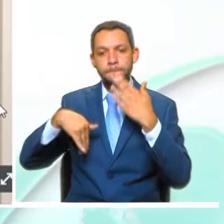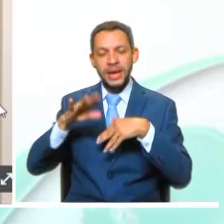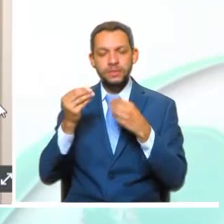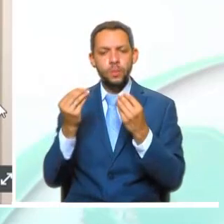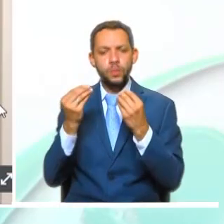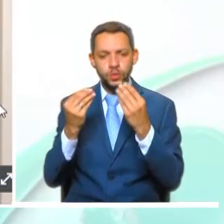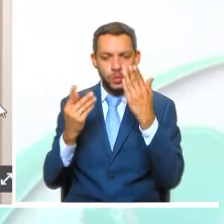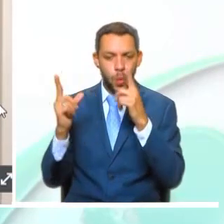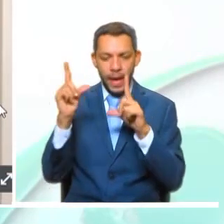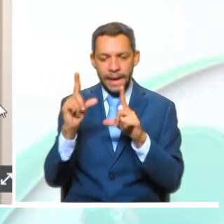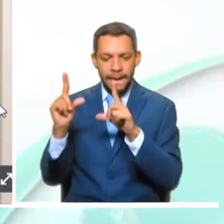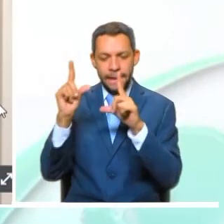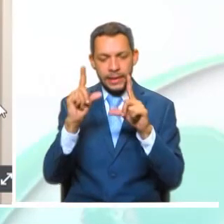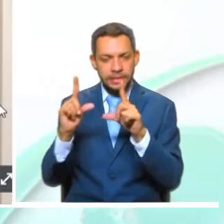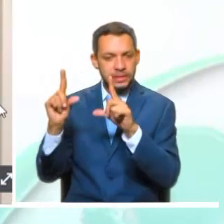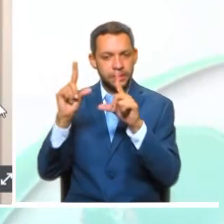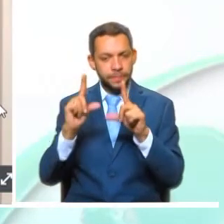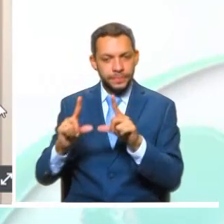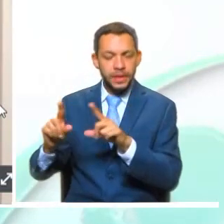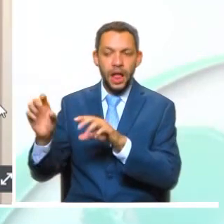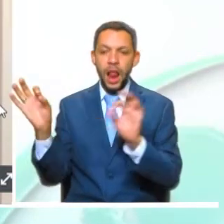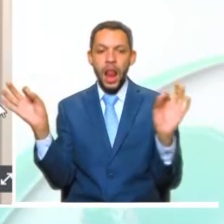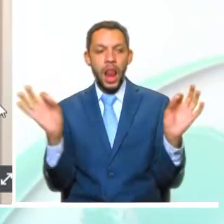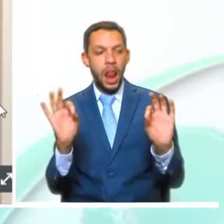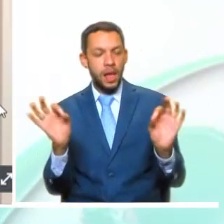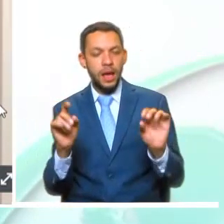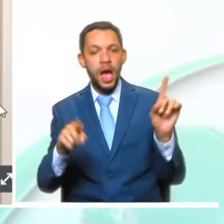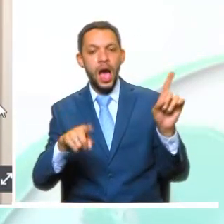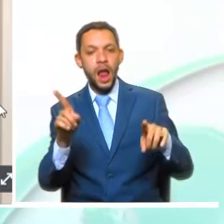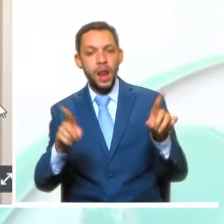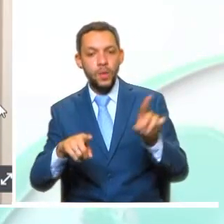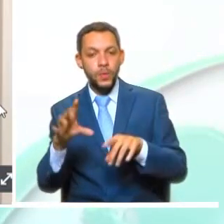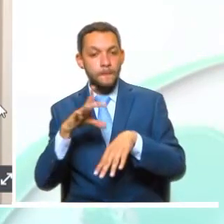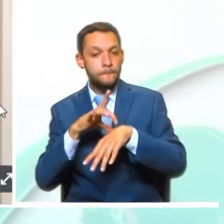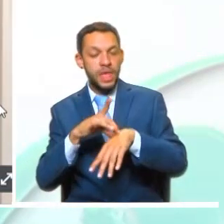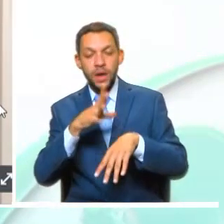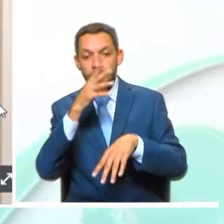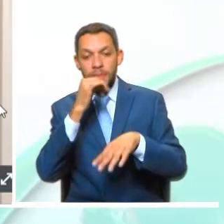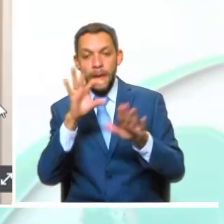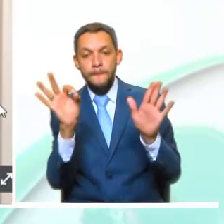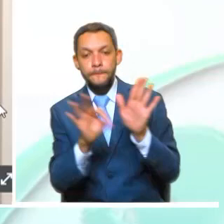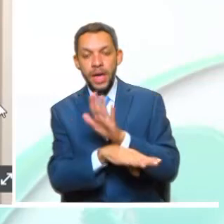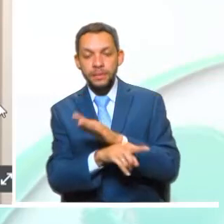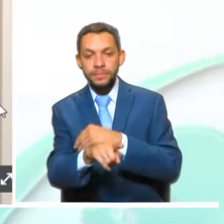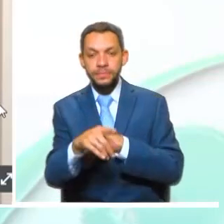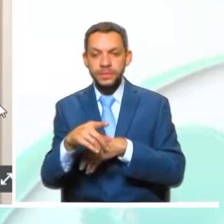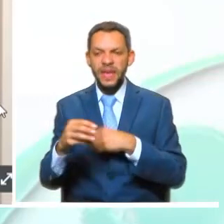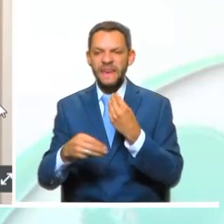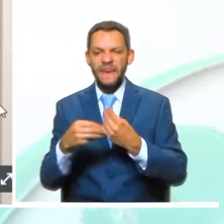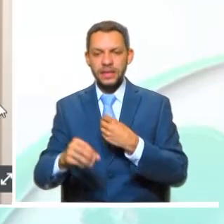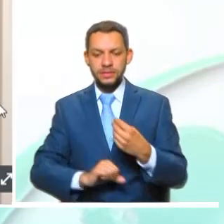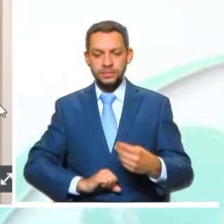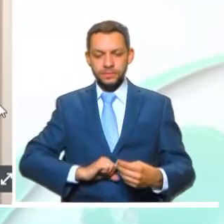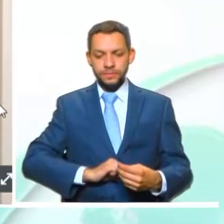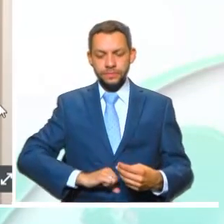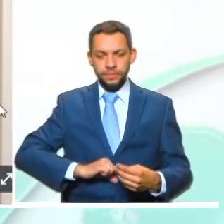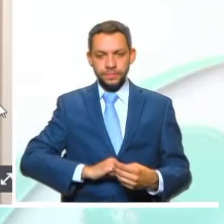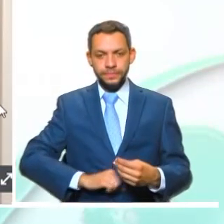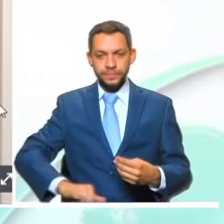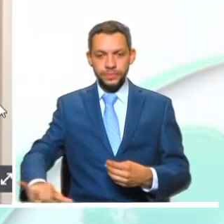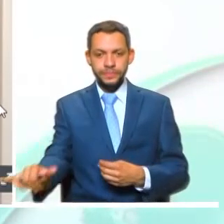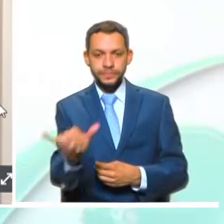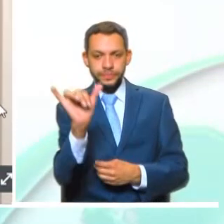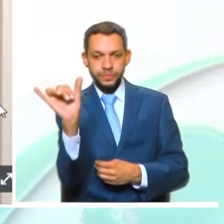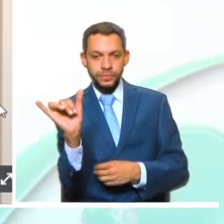y no que después digan y allá ni siquiera me mandaron exámenes ella fue y le hizo una ecografía y le encuentra aún un quiste en un